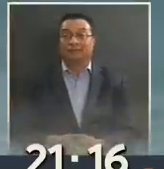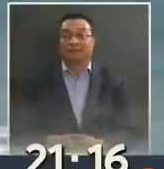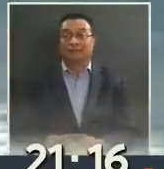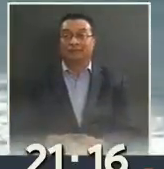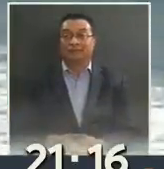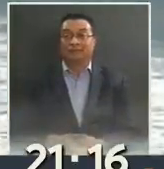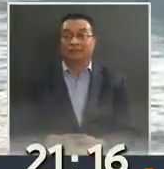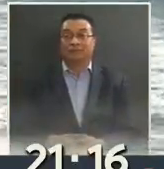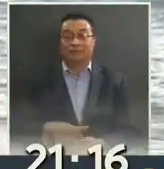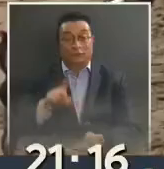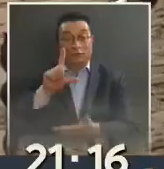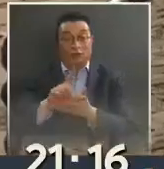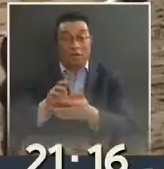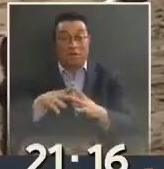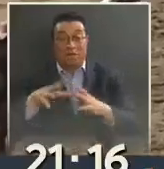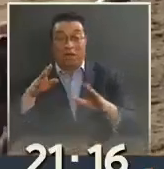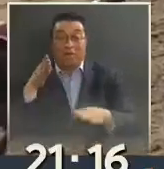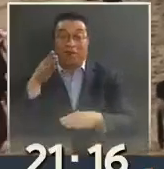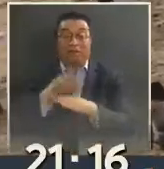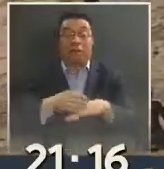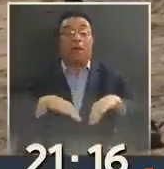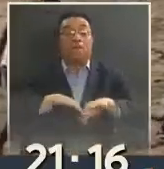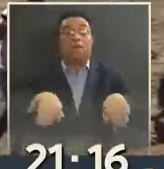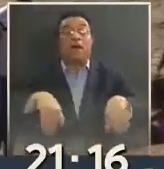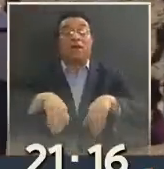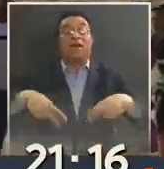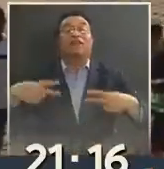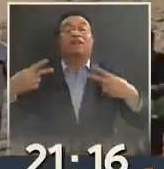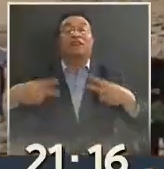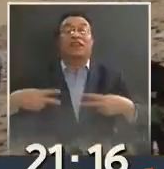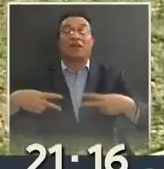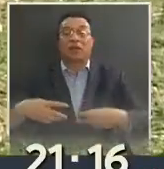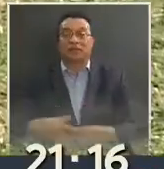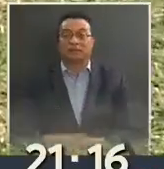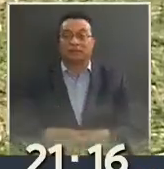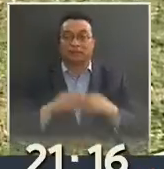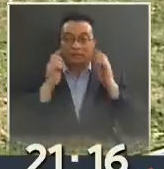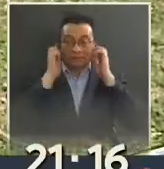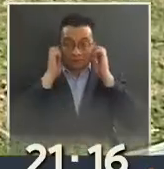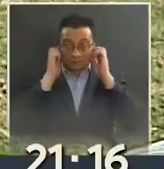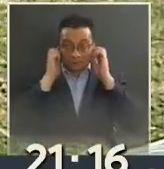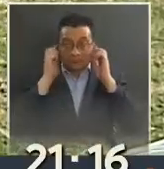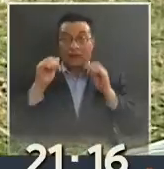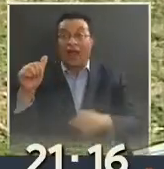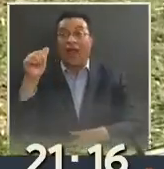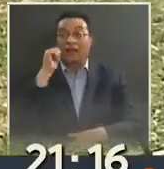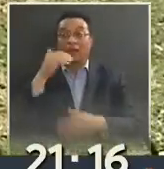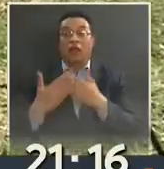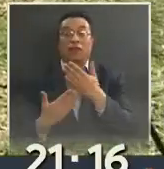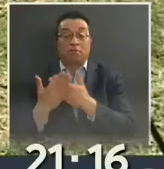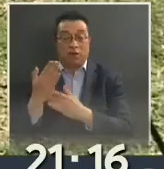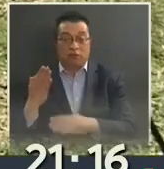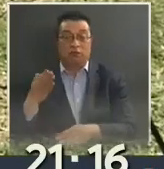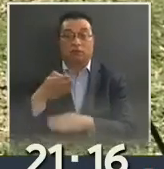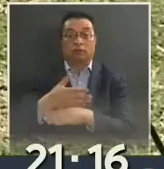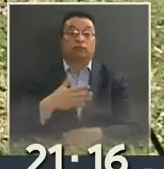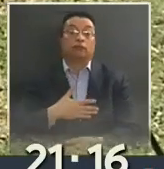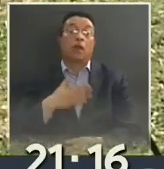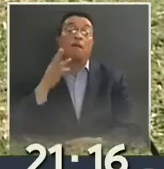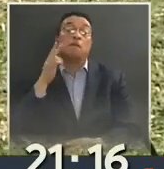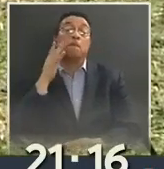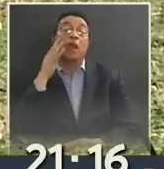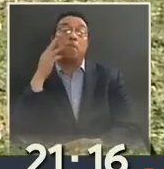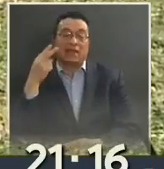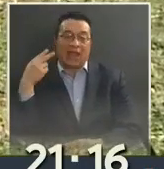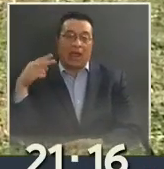Uno de los destinos favoritos, las playas de Viña del Mar. Llegamos ayer temprano con mi amiga. Nosotros somos de Melipilla. Vinimos